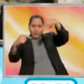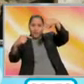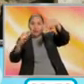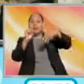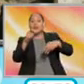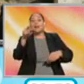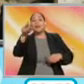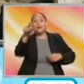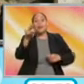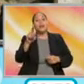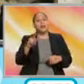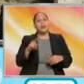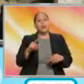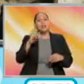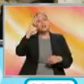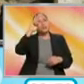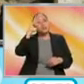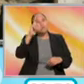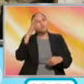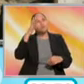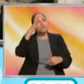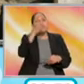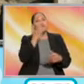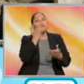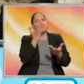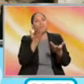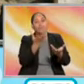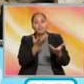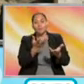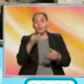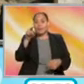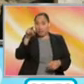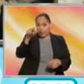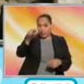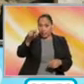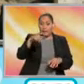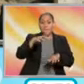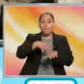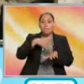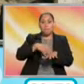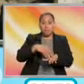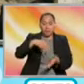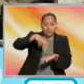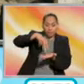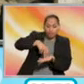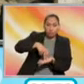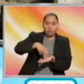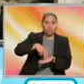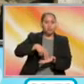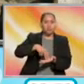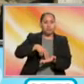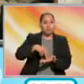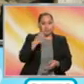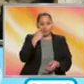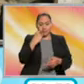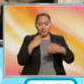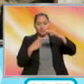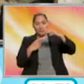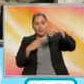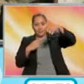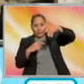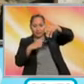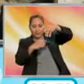también nos habla de grandes expectativas. ¿Por qué? Porque no tenía, digamos, los pies en el piso. Los tenis, si se fijan, y yo pongo